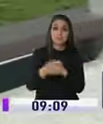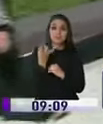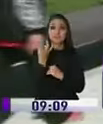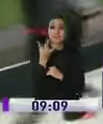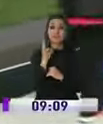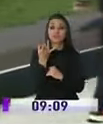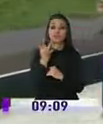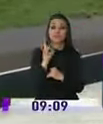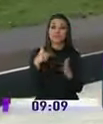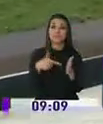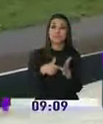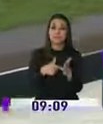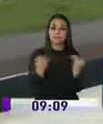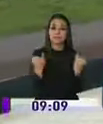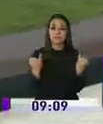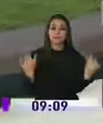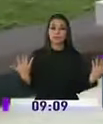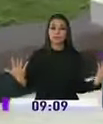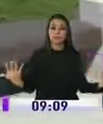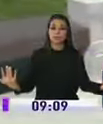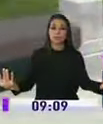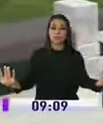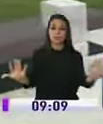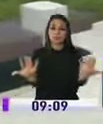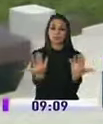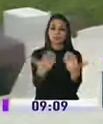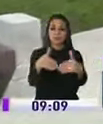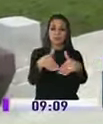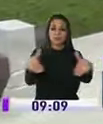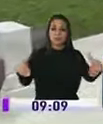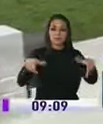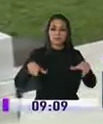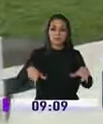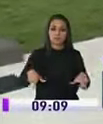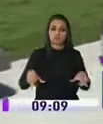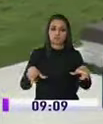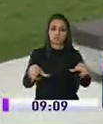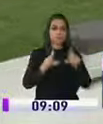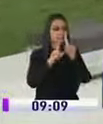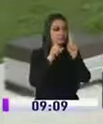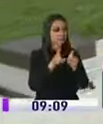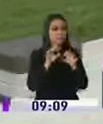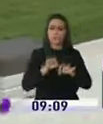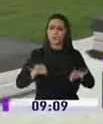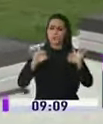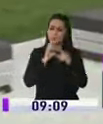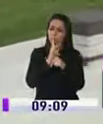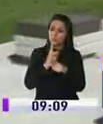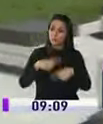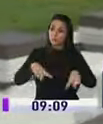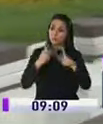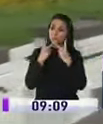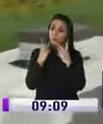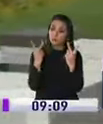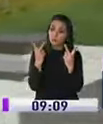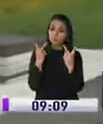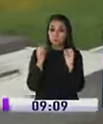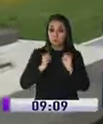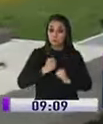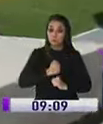cuadrados el área verde de límite entre el parque y el bulevar. Qué importante cuidar los espacios públicos, estos espacios